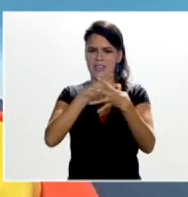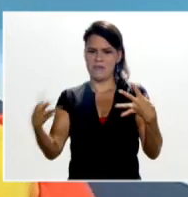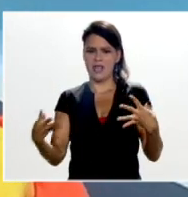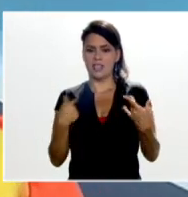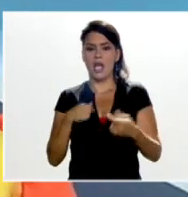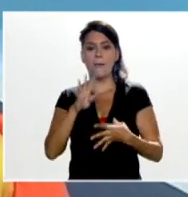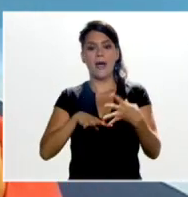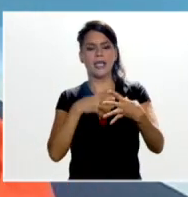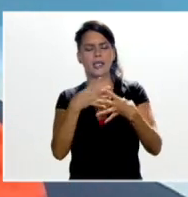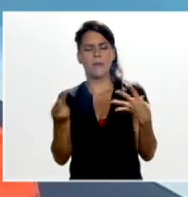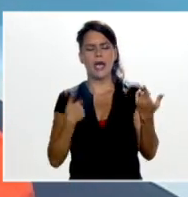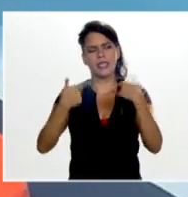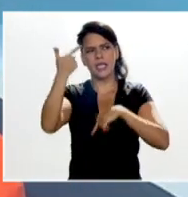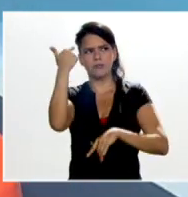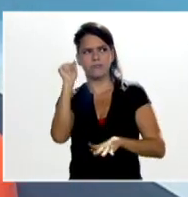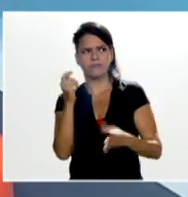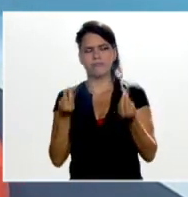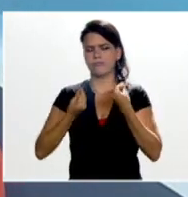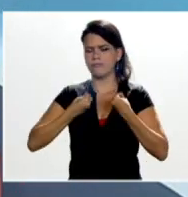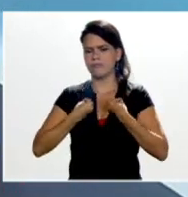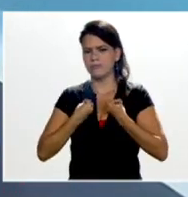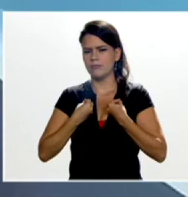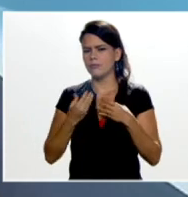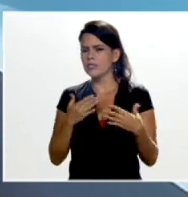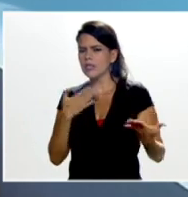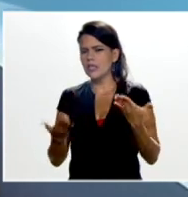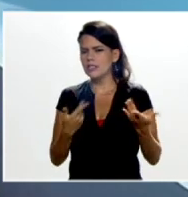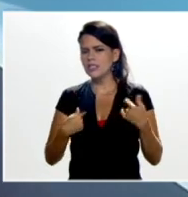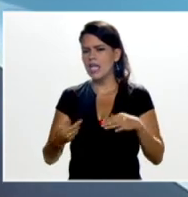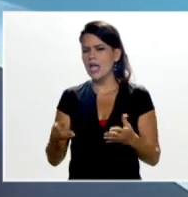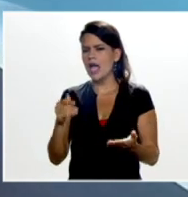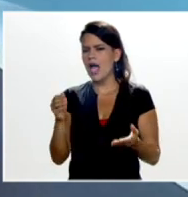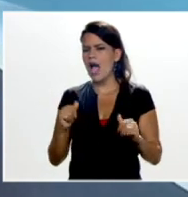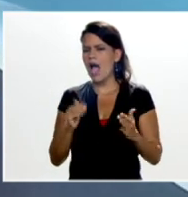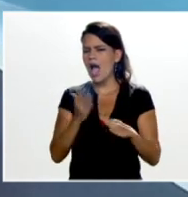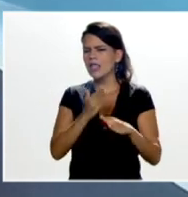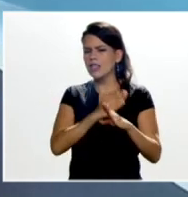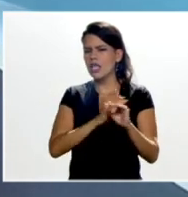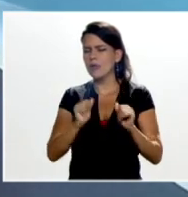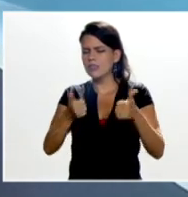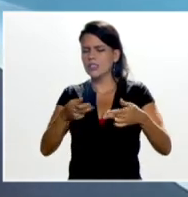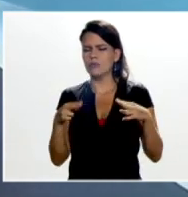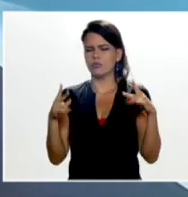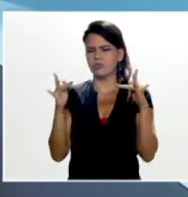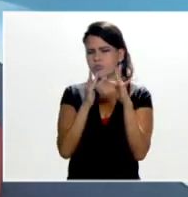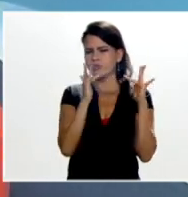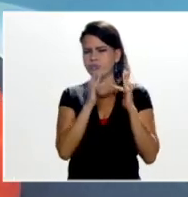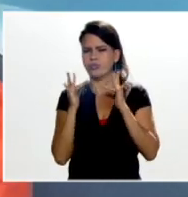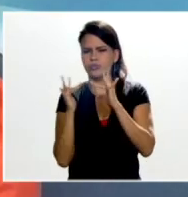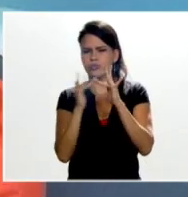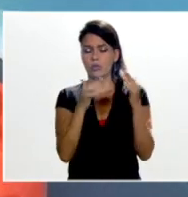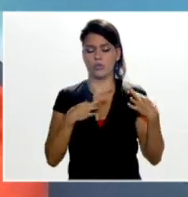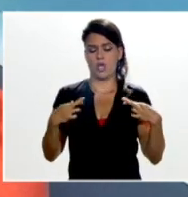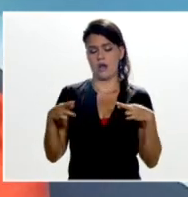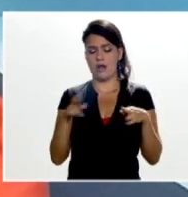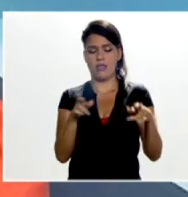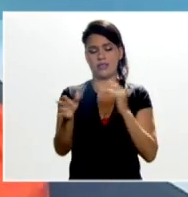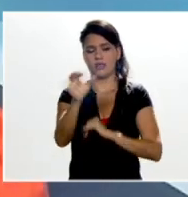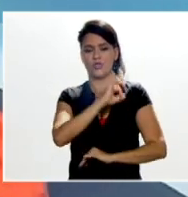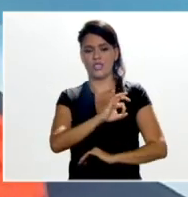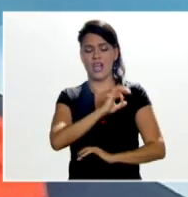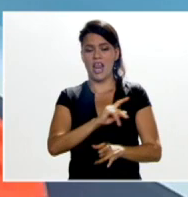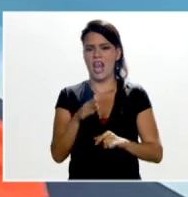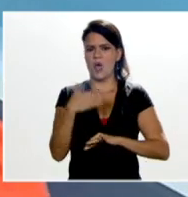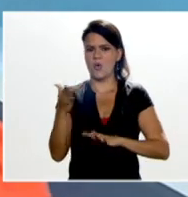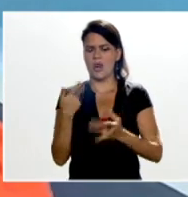matemáticas para la vida. ¿Qué tal si antes de comenzar se van conectando a través de nuestras redes sociales,